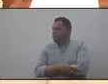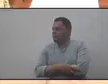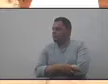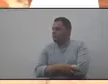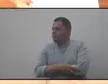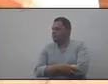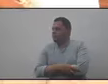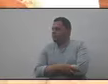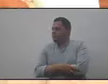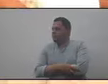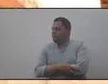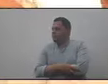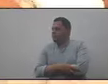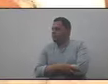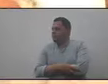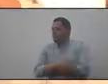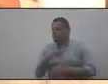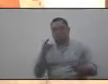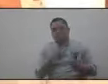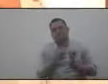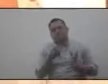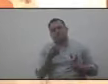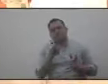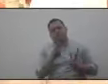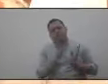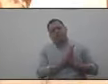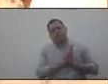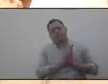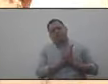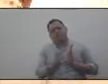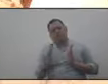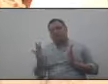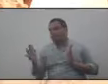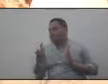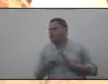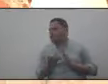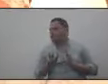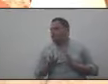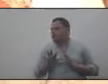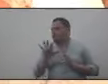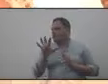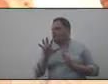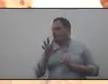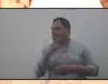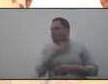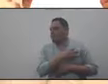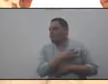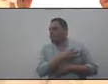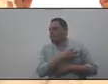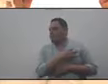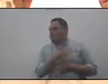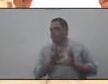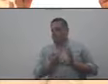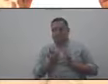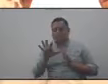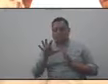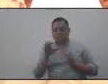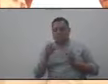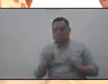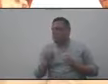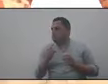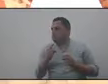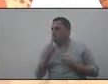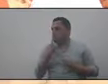cuánto? Desde el 2017. Desde el 2017. ¿Y cuál es el cáncer? Cáncer de mama. Cáncer de mama, que es uno de los más